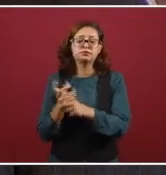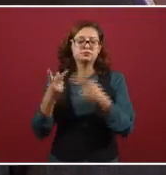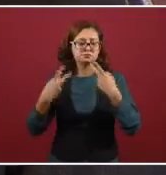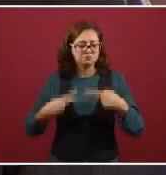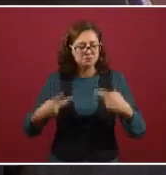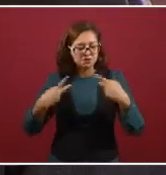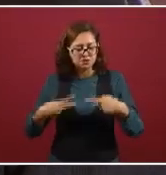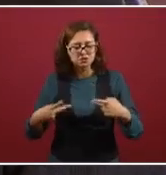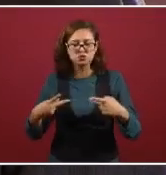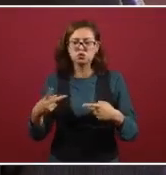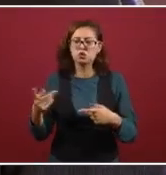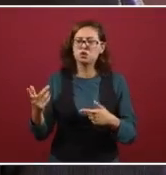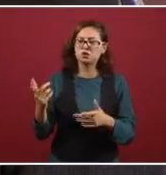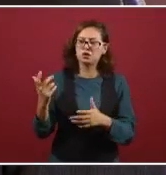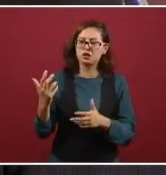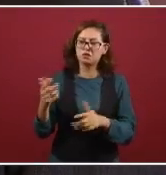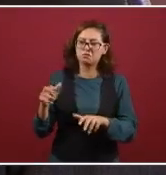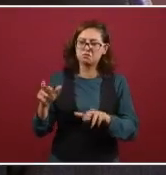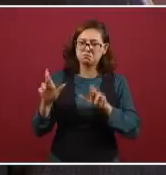inversionistas, empresarios,